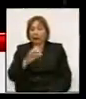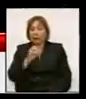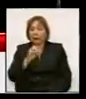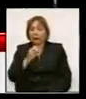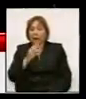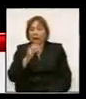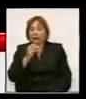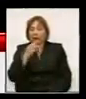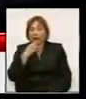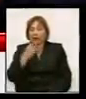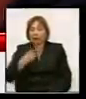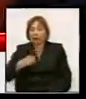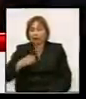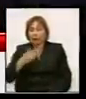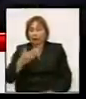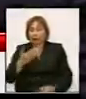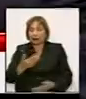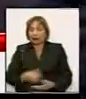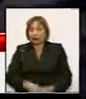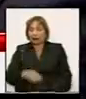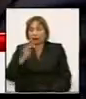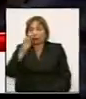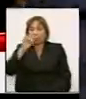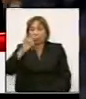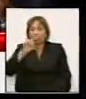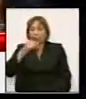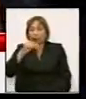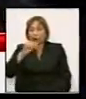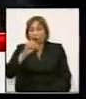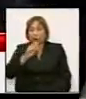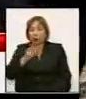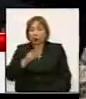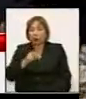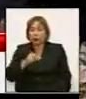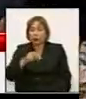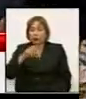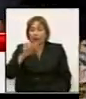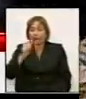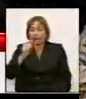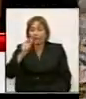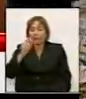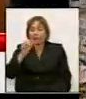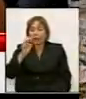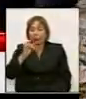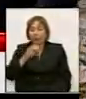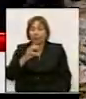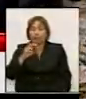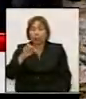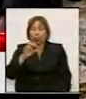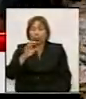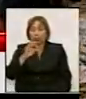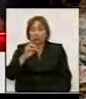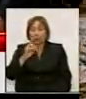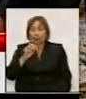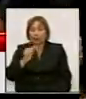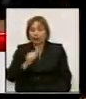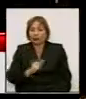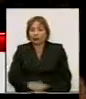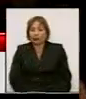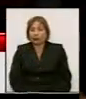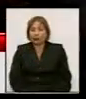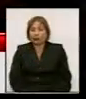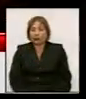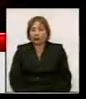el alcalde de Lima, don Jorge Muñoz, la congresista Paloma Noceda y también